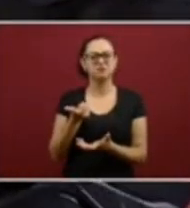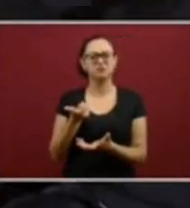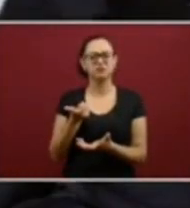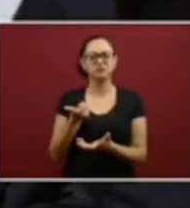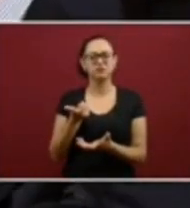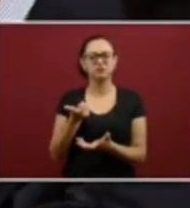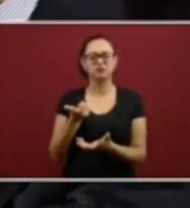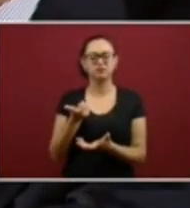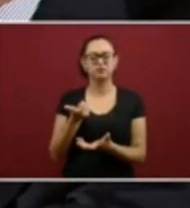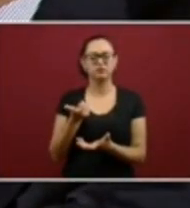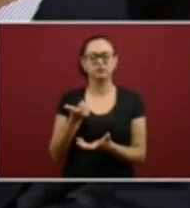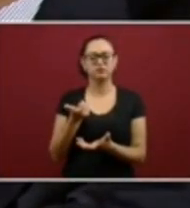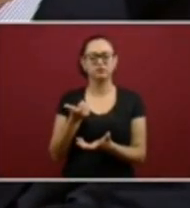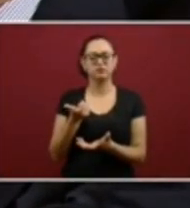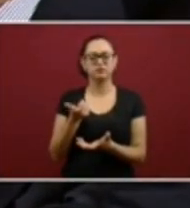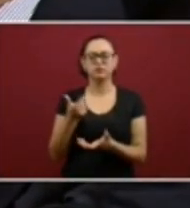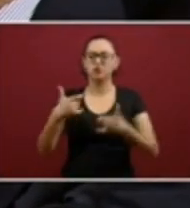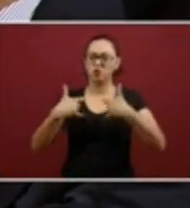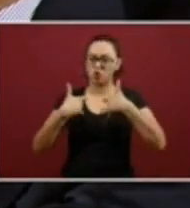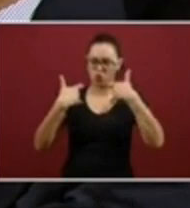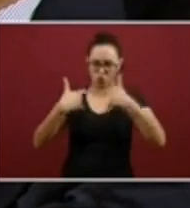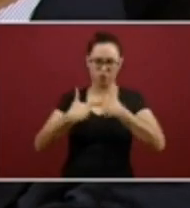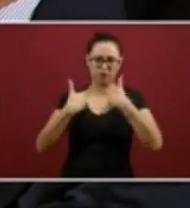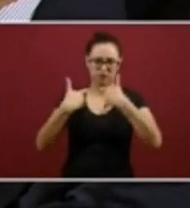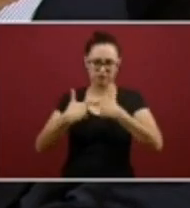la atención a jóvenes